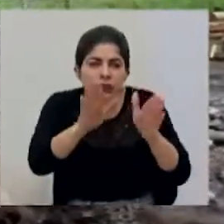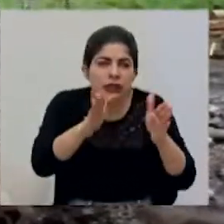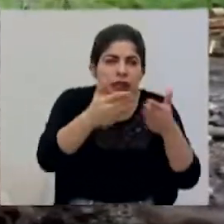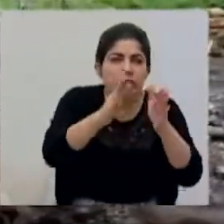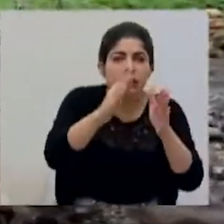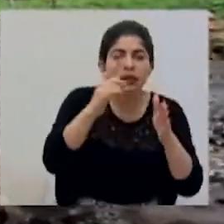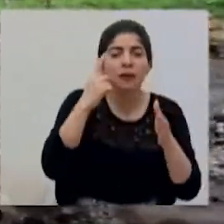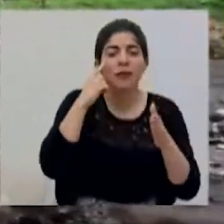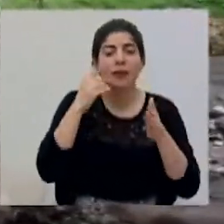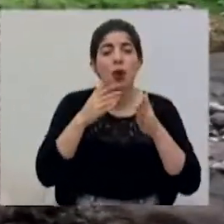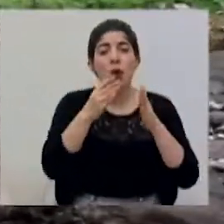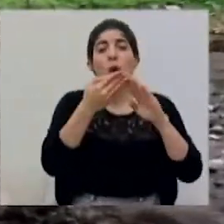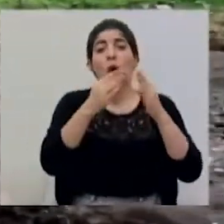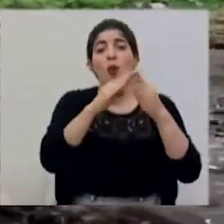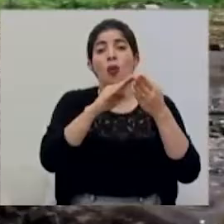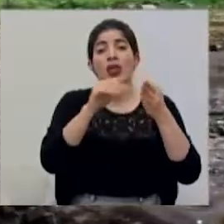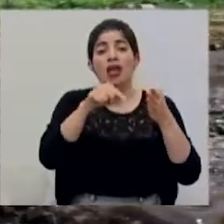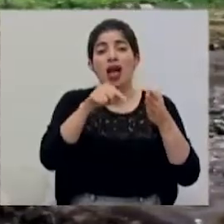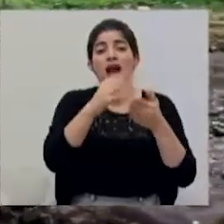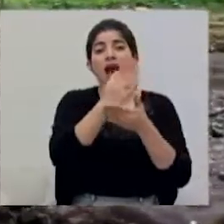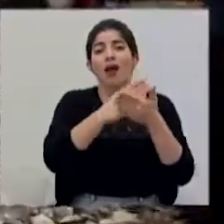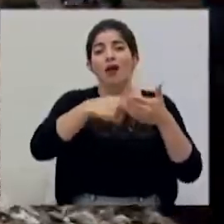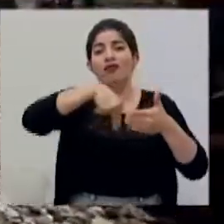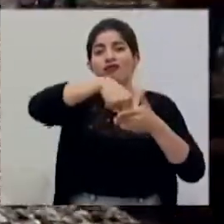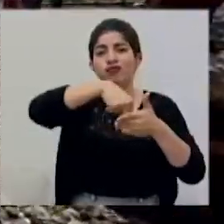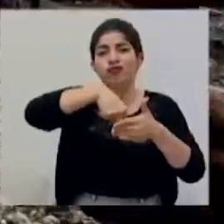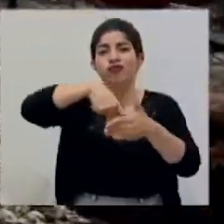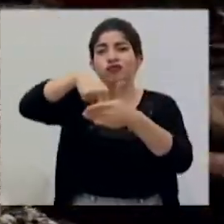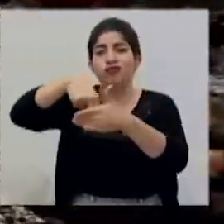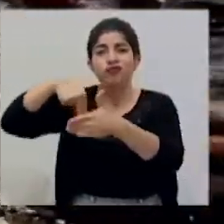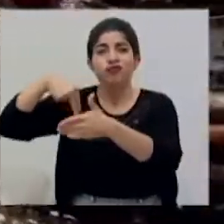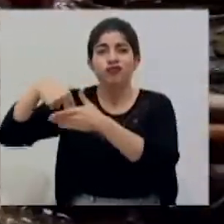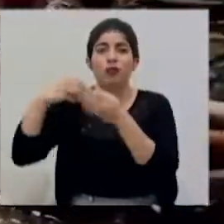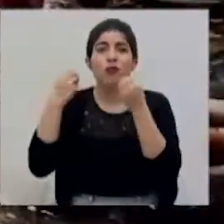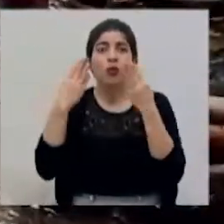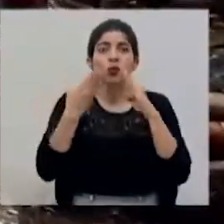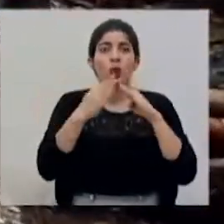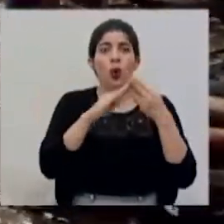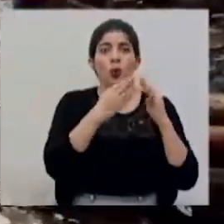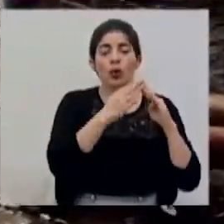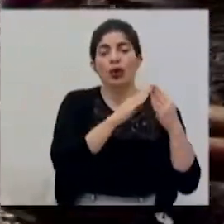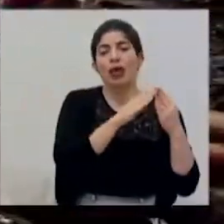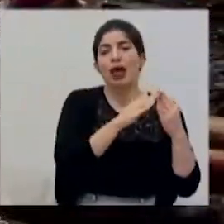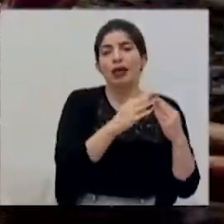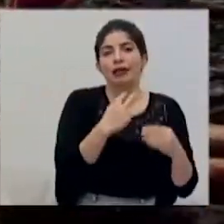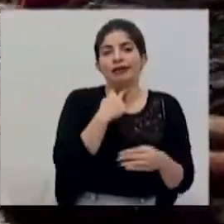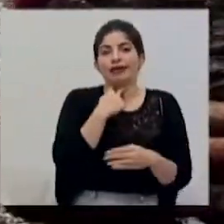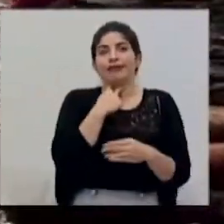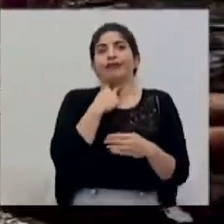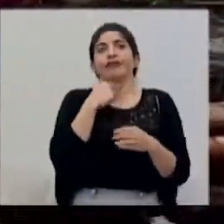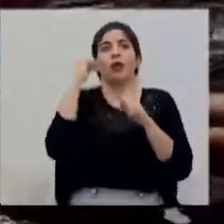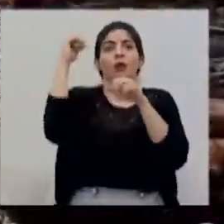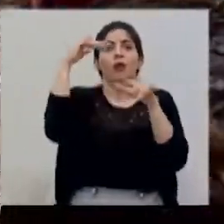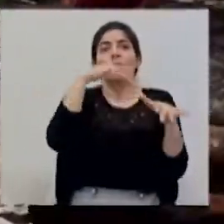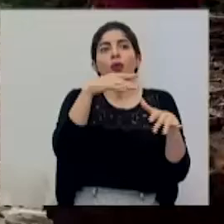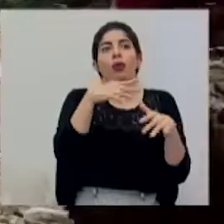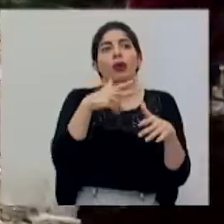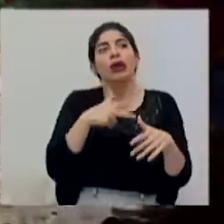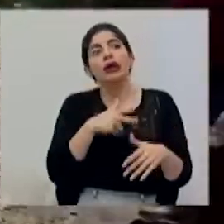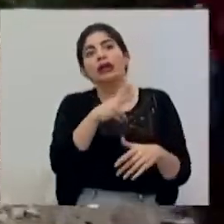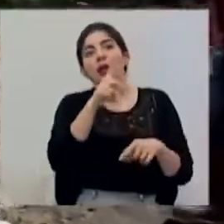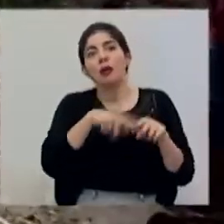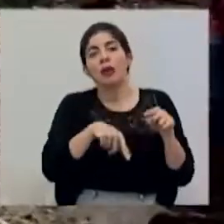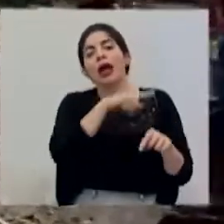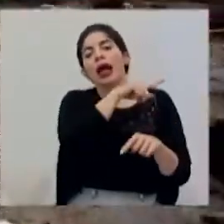las comunidades. Tuvimos múltiples comunidades que resultaron aisladas por deslizamientos, poco a poco se ha